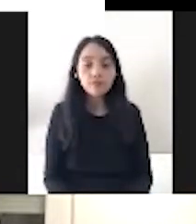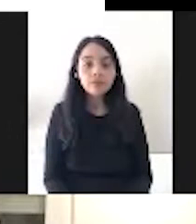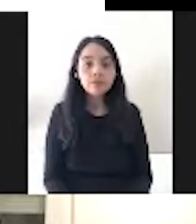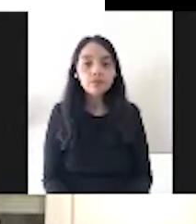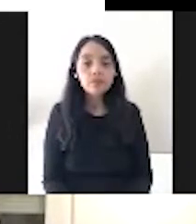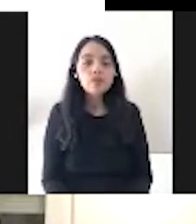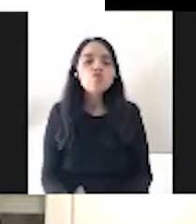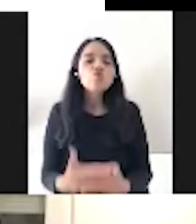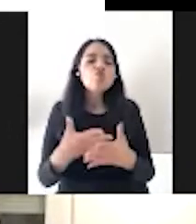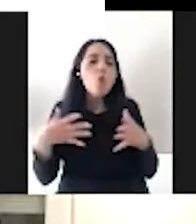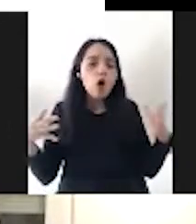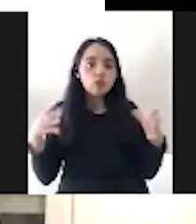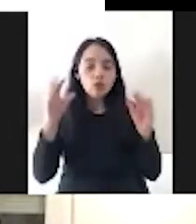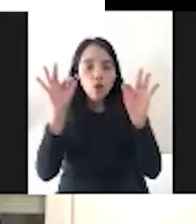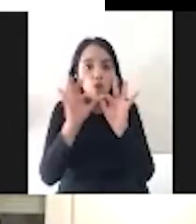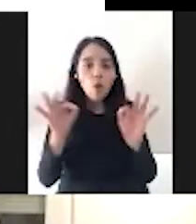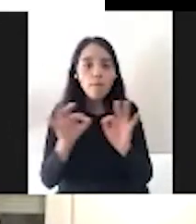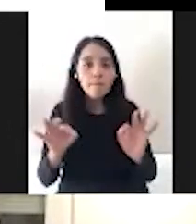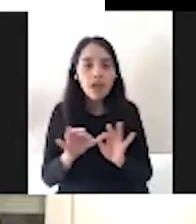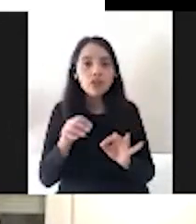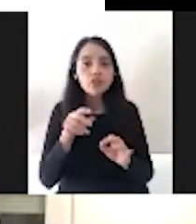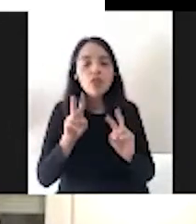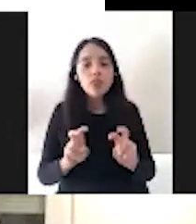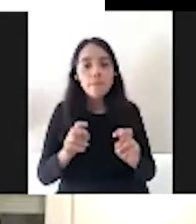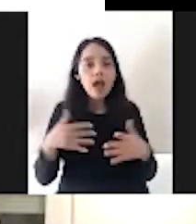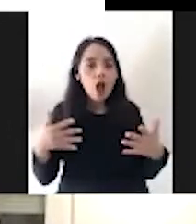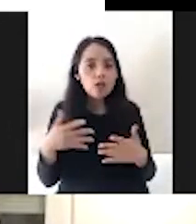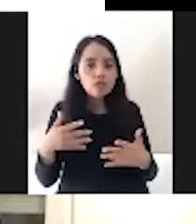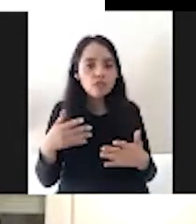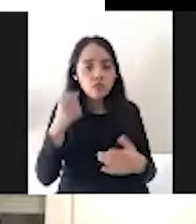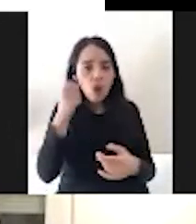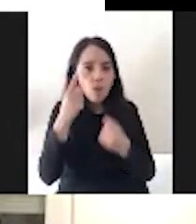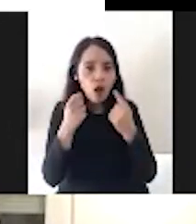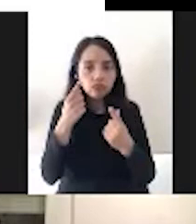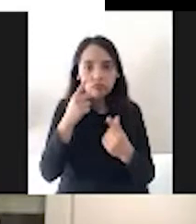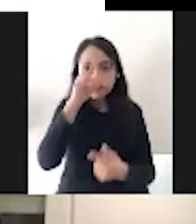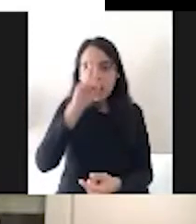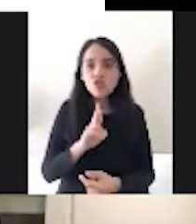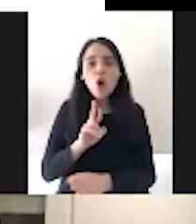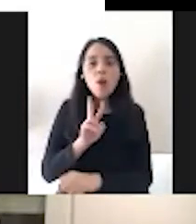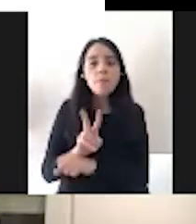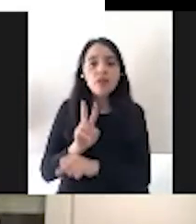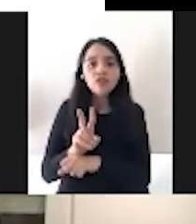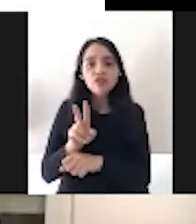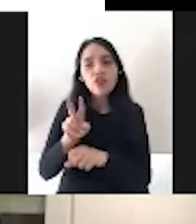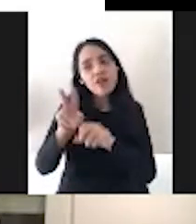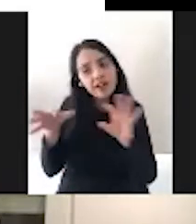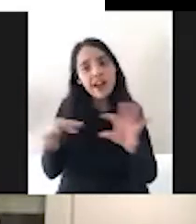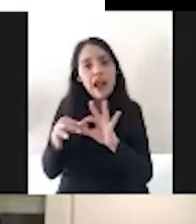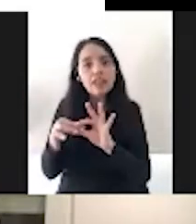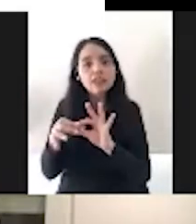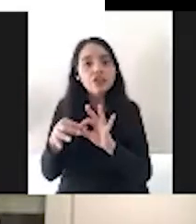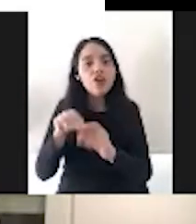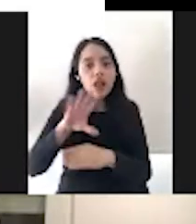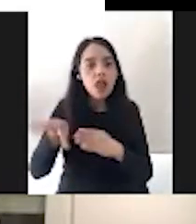documentos que hablan sobre cómo ayudar a entender la función del docente dentro del marco de la educación inclusiva, cómo utilizar